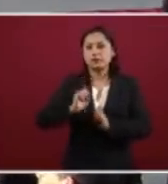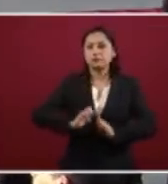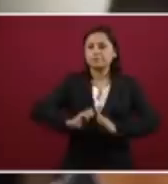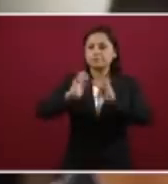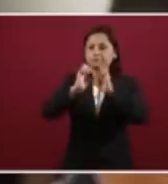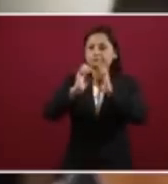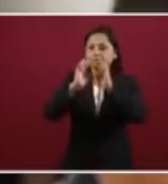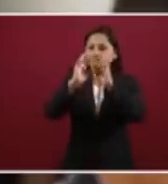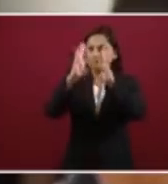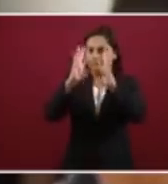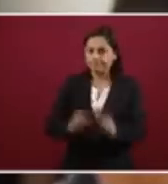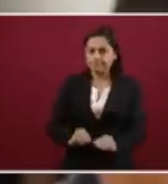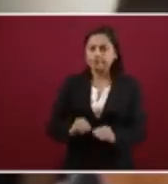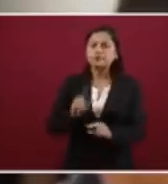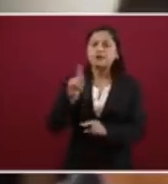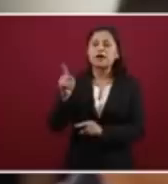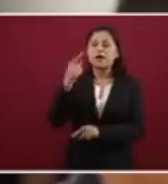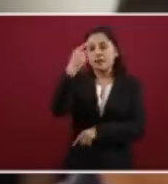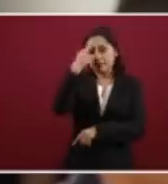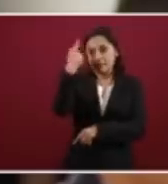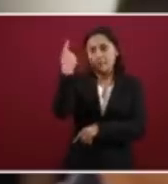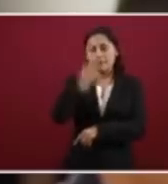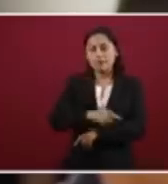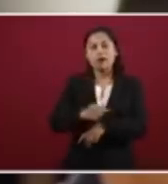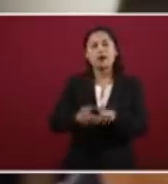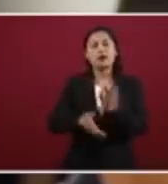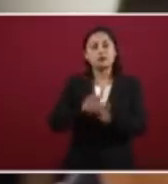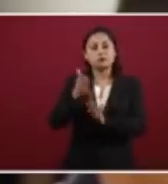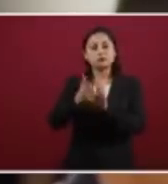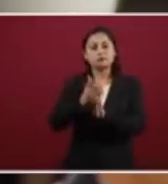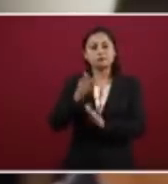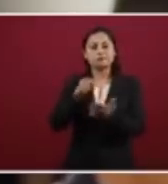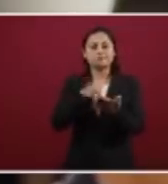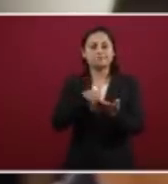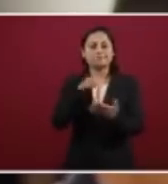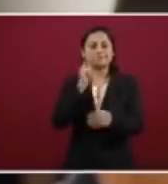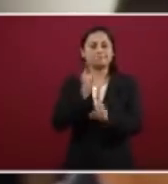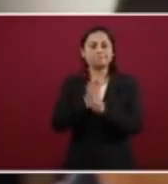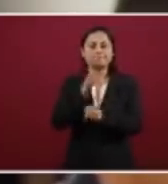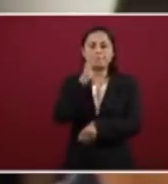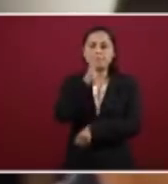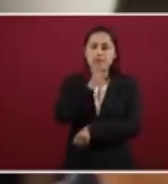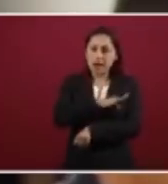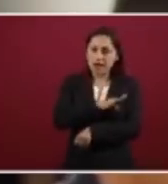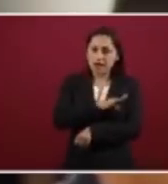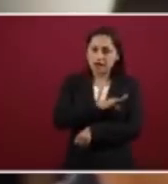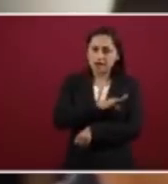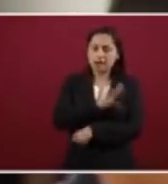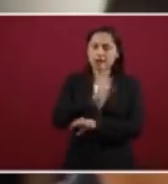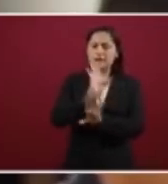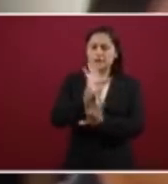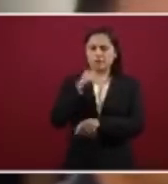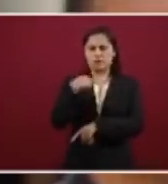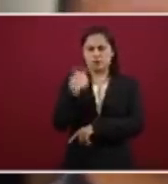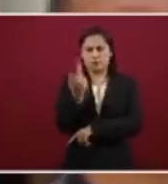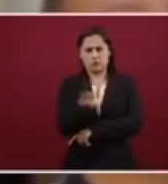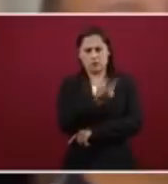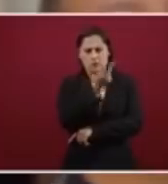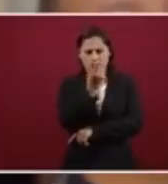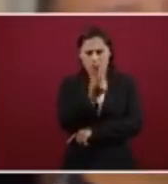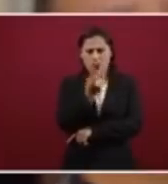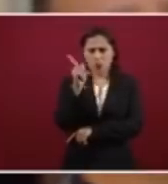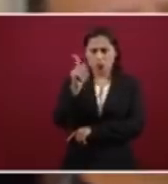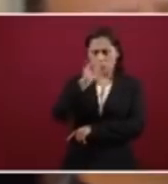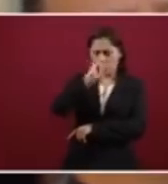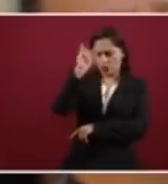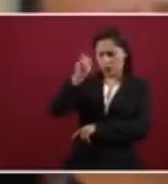inmuebles? Y si de manera global considerarían que fue una fallida gestión del jefe de